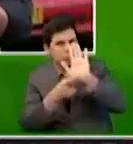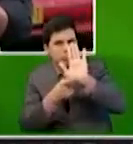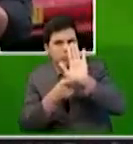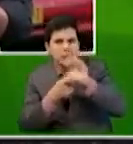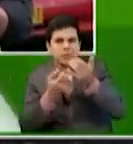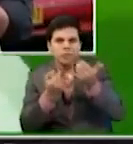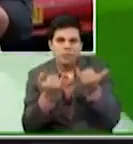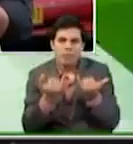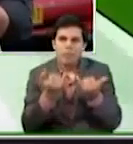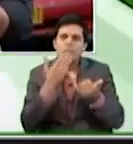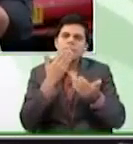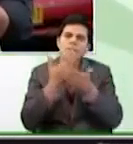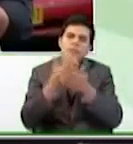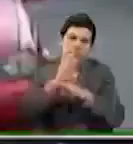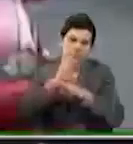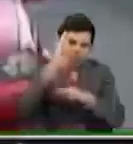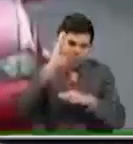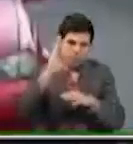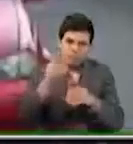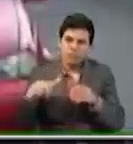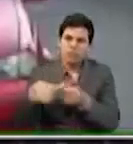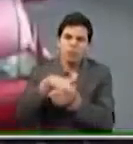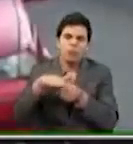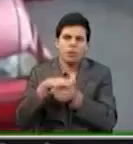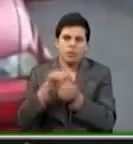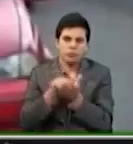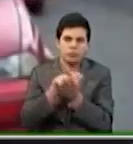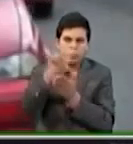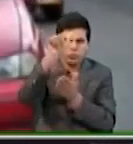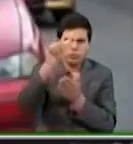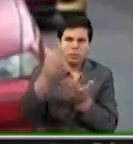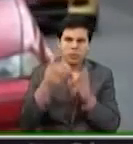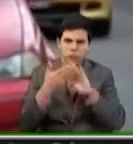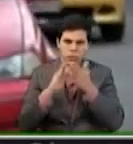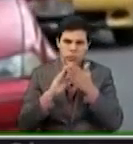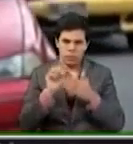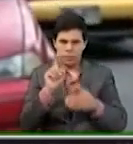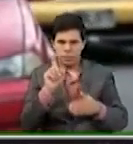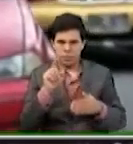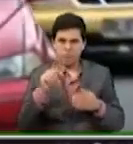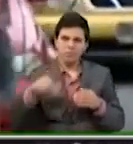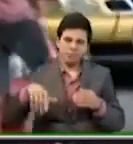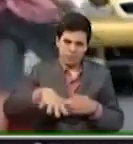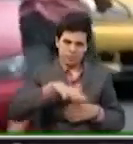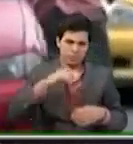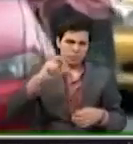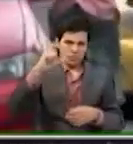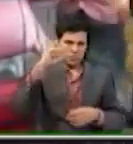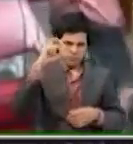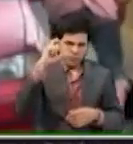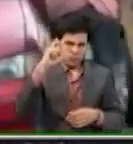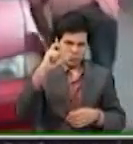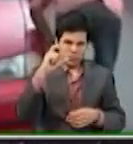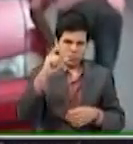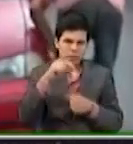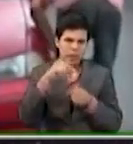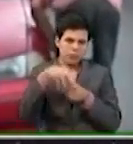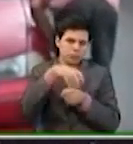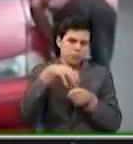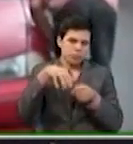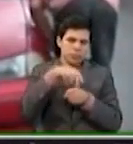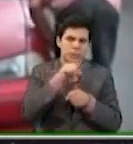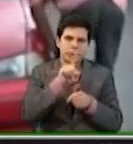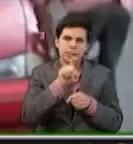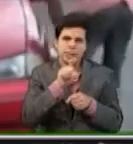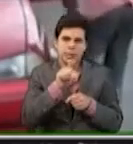Gracias y muy buenas tardes. Pues así es, me encuentro ubicado en el barrio Aeropuerto, que hace parte de la comuna 6 de la capital de Norte de Santander. La comunidad y cada